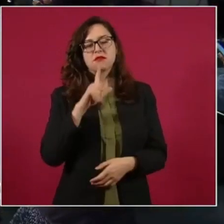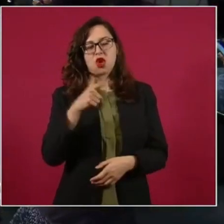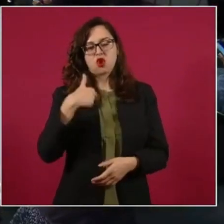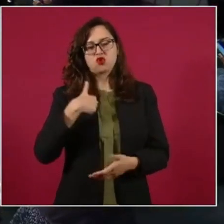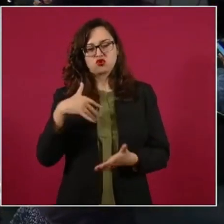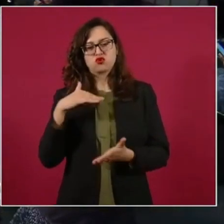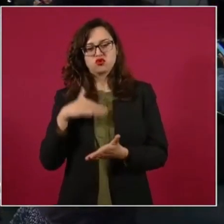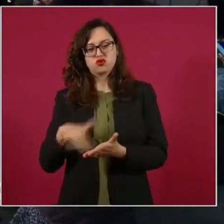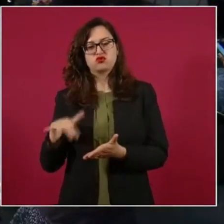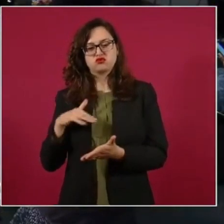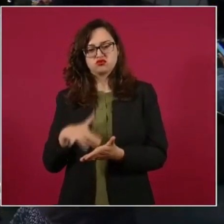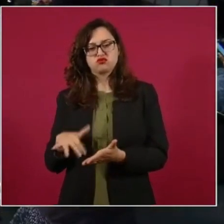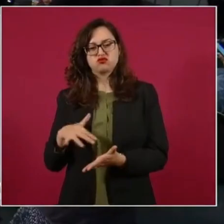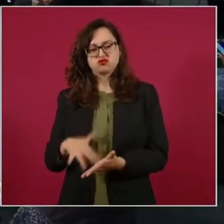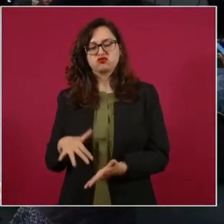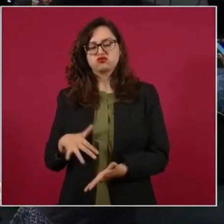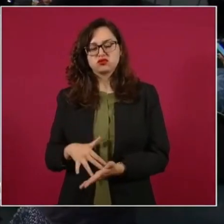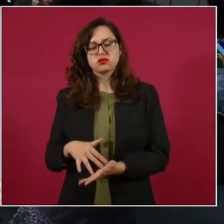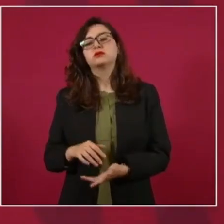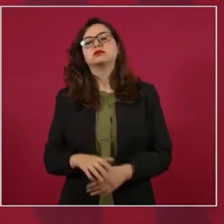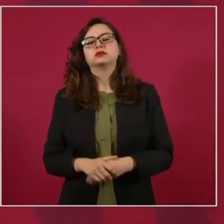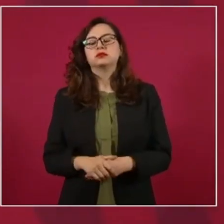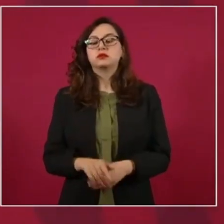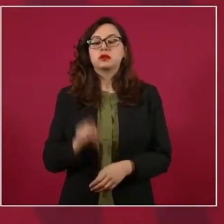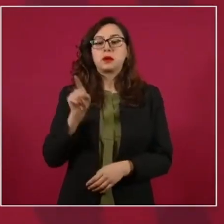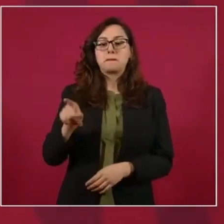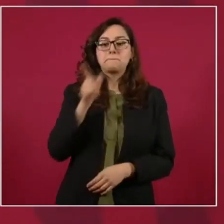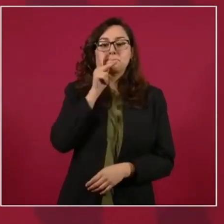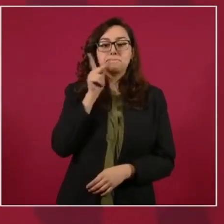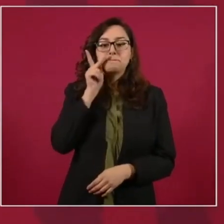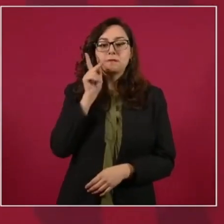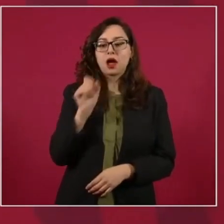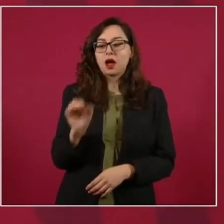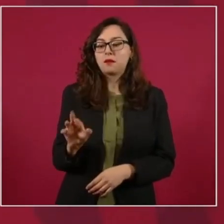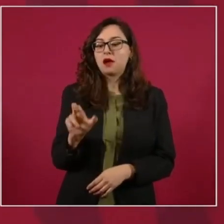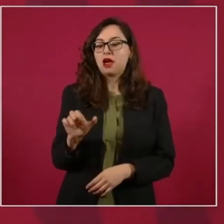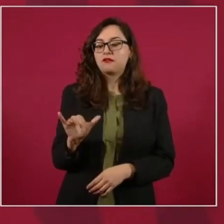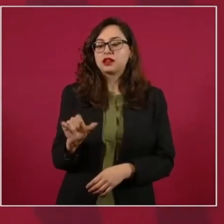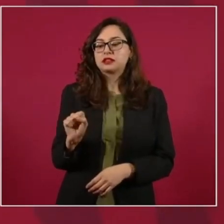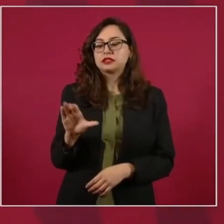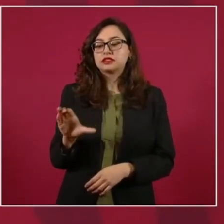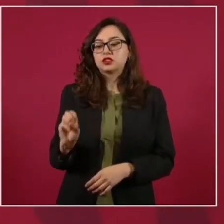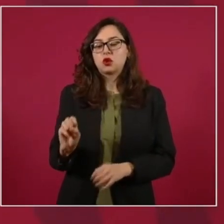Gracias, señor presidente. Porque él ha estado a favor de la paz.